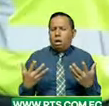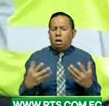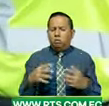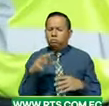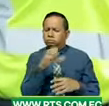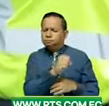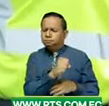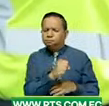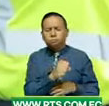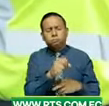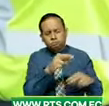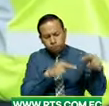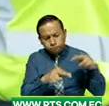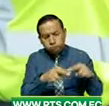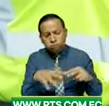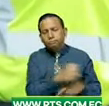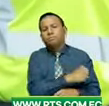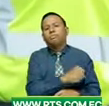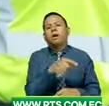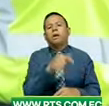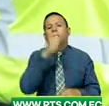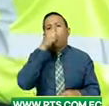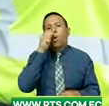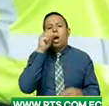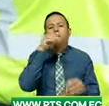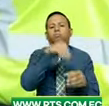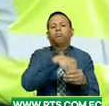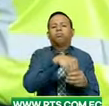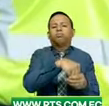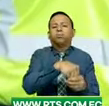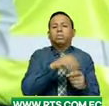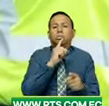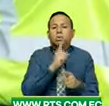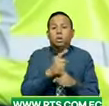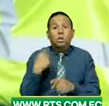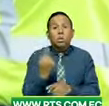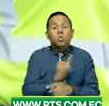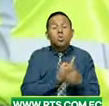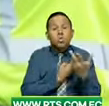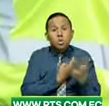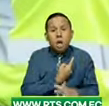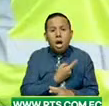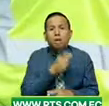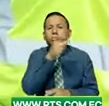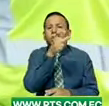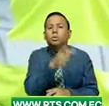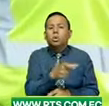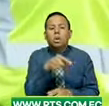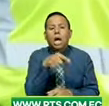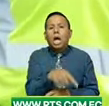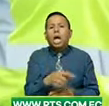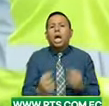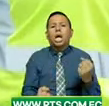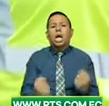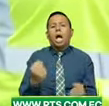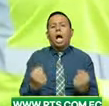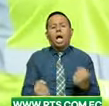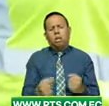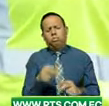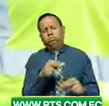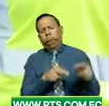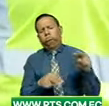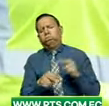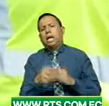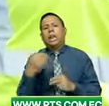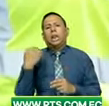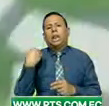en el tramo vial de Rumichaca Pasto, con nuestra seccional de tránsito y transporte, se logra la captura de un ciudadano por el delito de tráfico, fabricación y